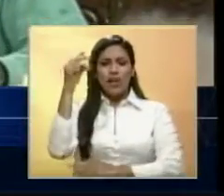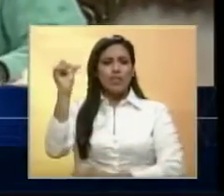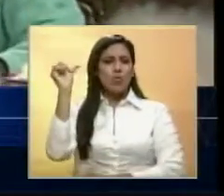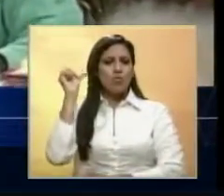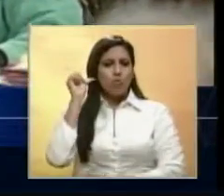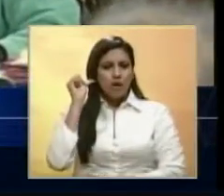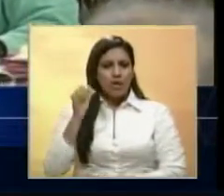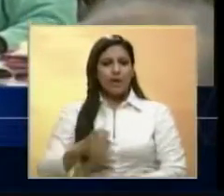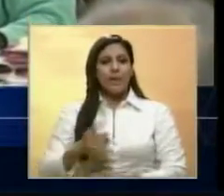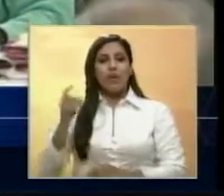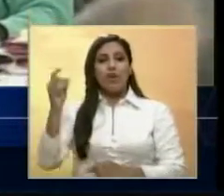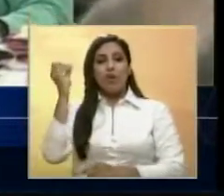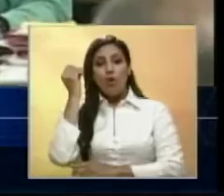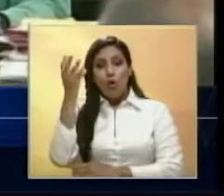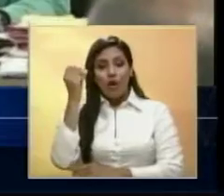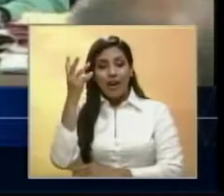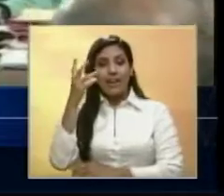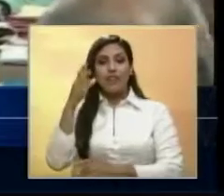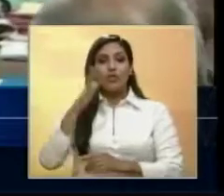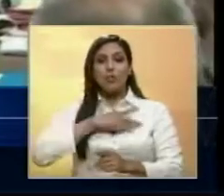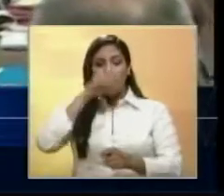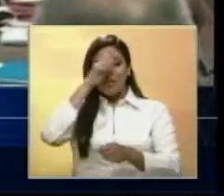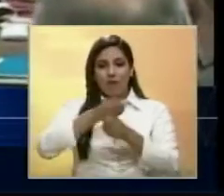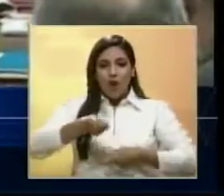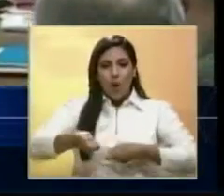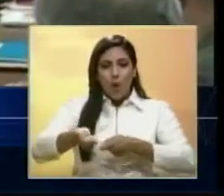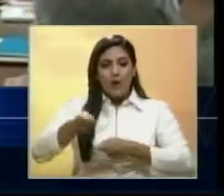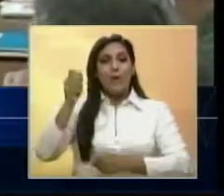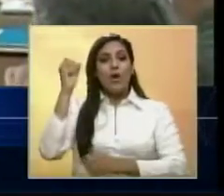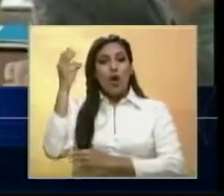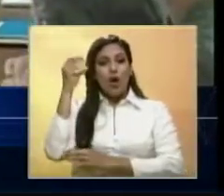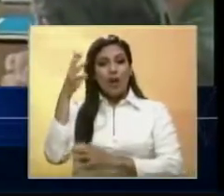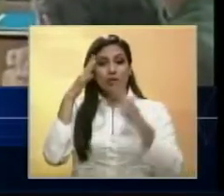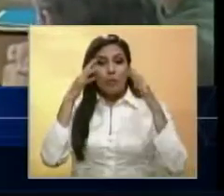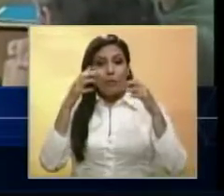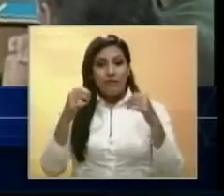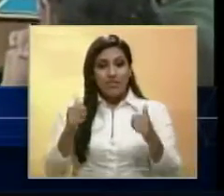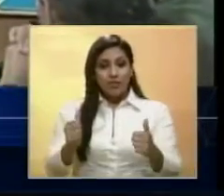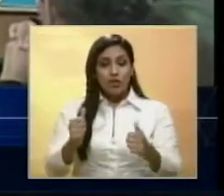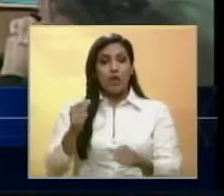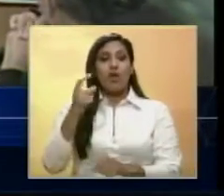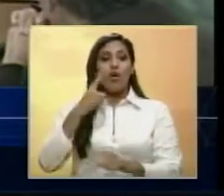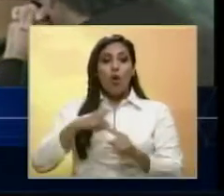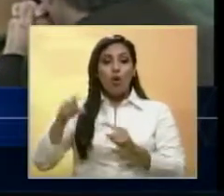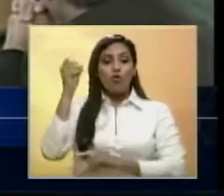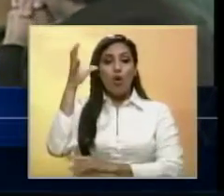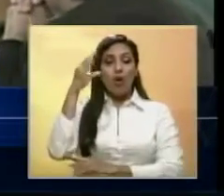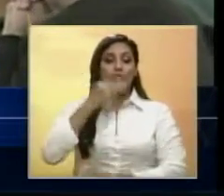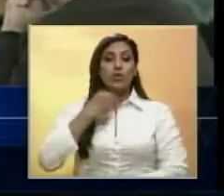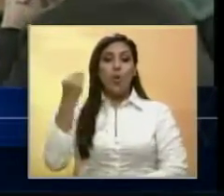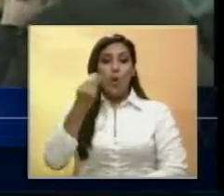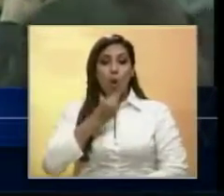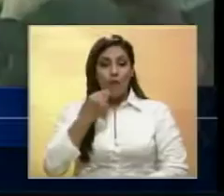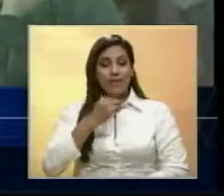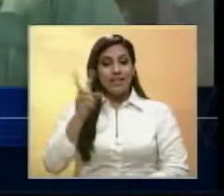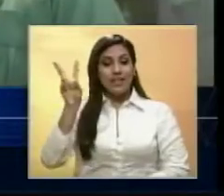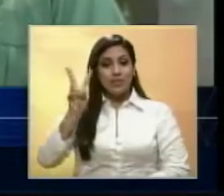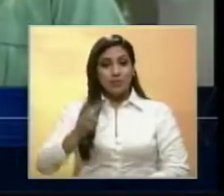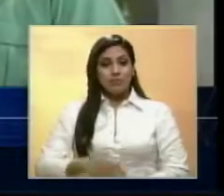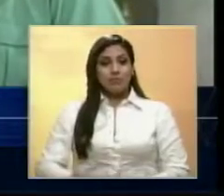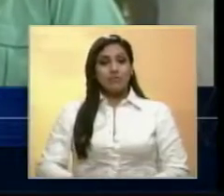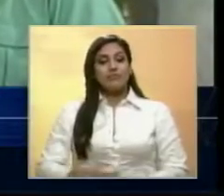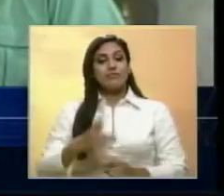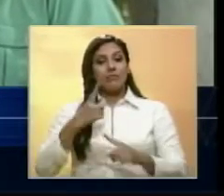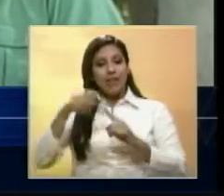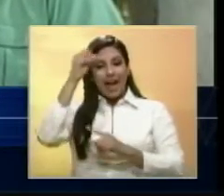Mujeres, el Congreso de la Clase Obrera, el Congreso de los Profesionales, el Congreso de la Juventud venezolana, de